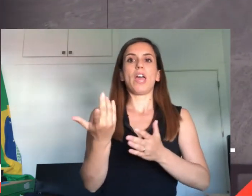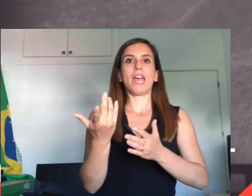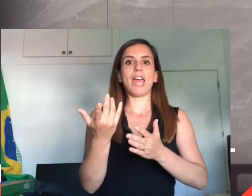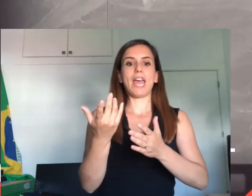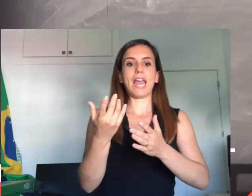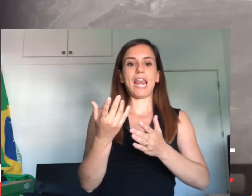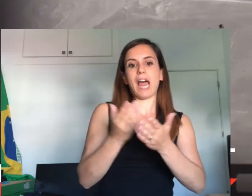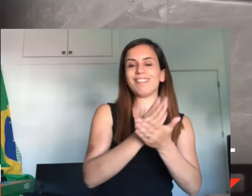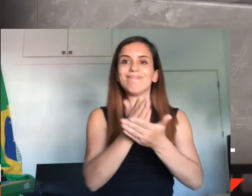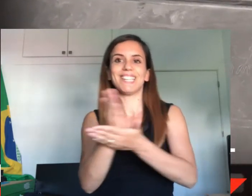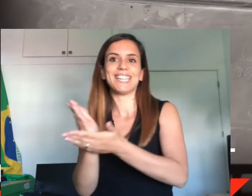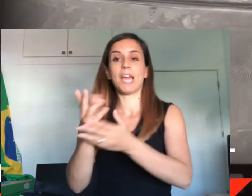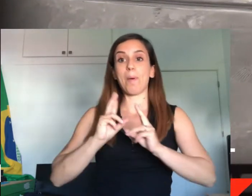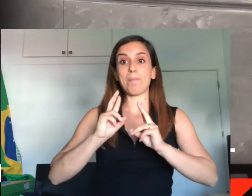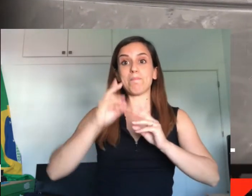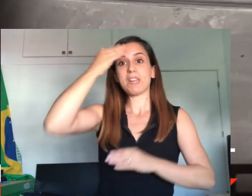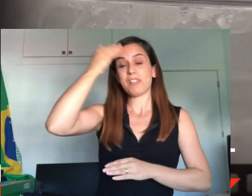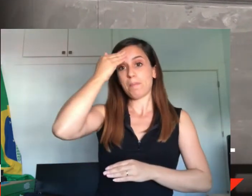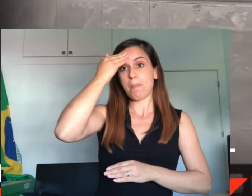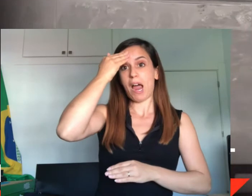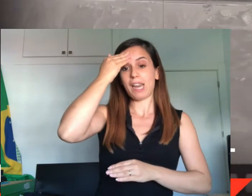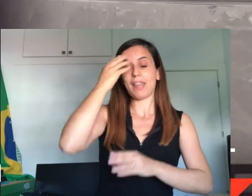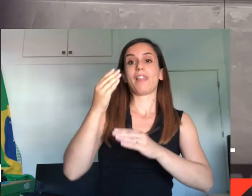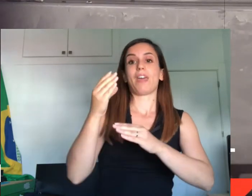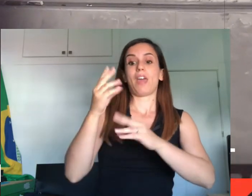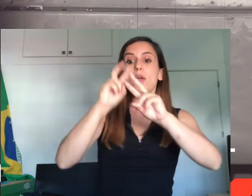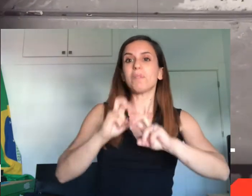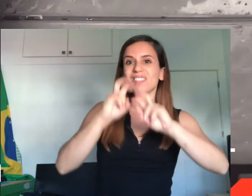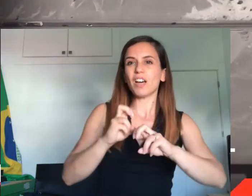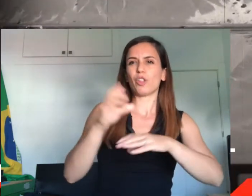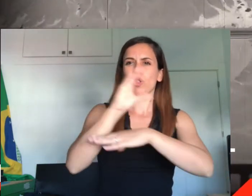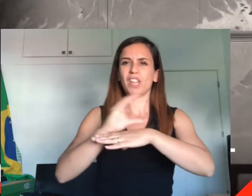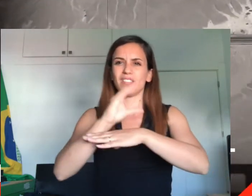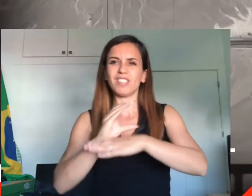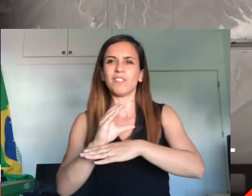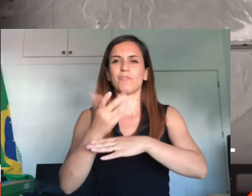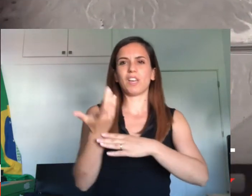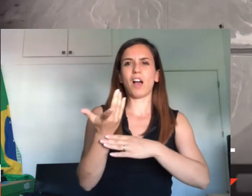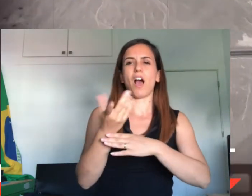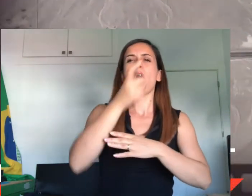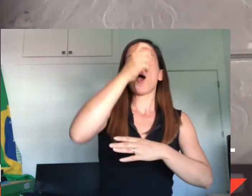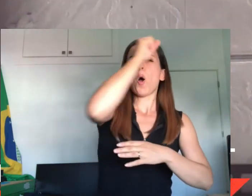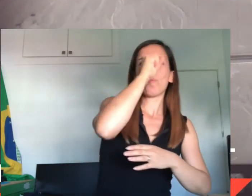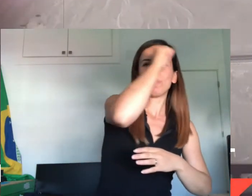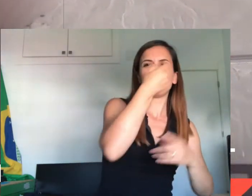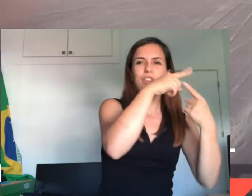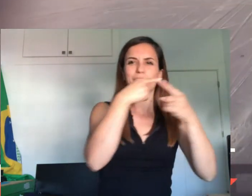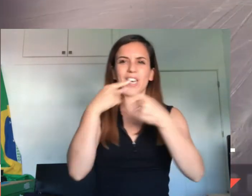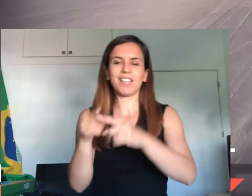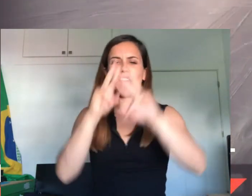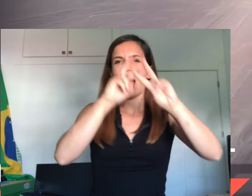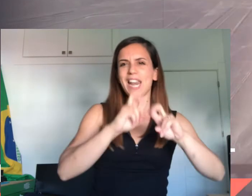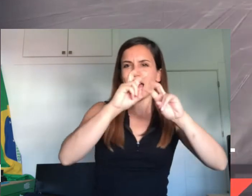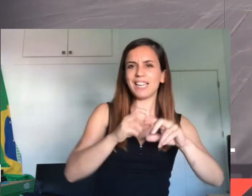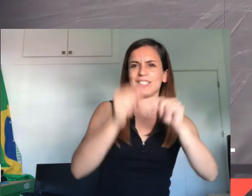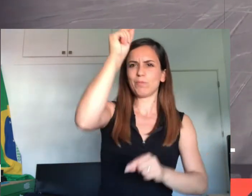investigación serias y cómo se fueron refutando, pues en análisis sobre la orientación y la finalidad, se descarta el significado astronómico, el análisis sobre la distancia